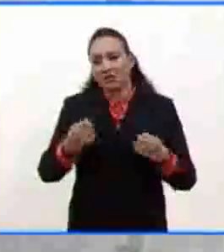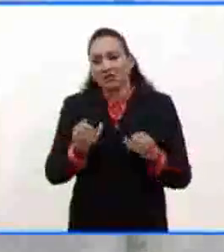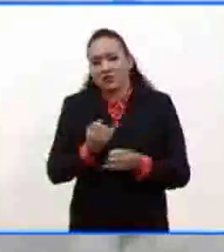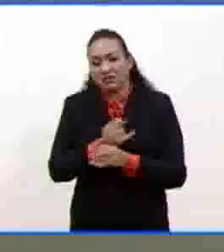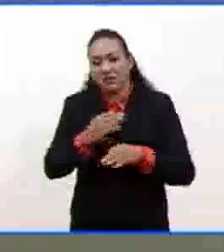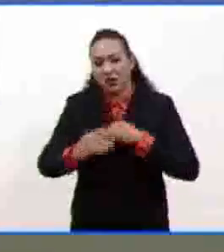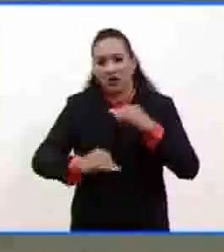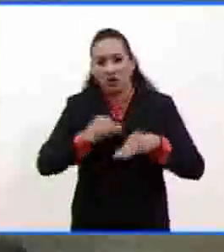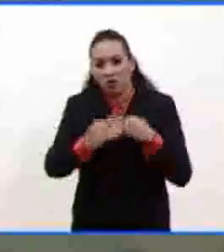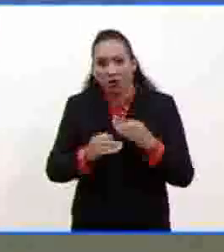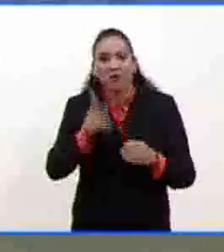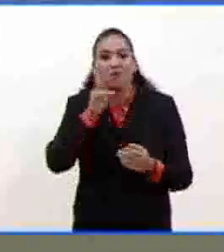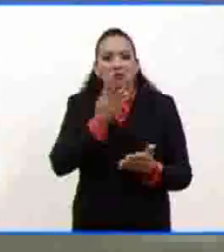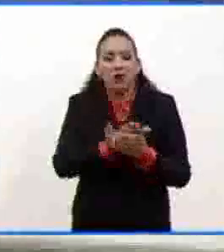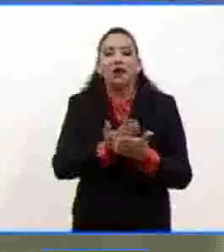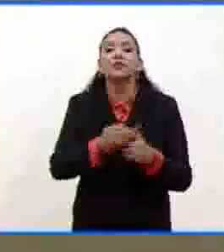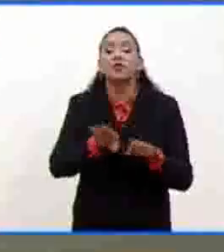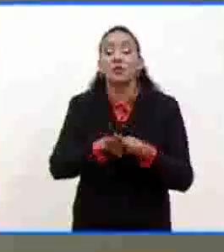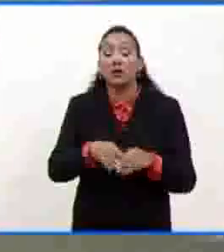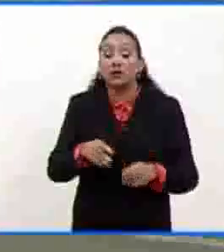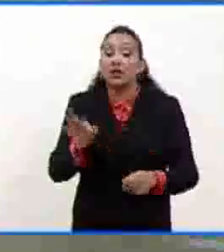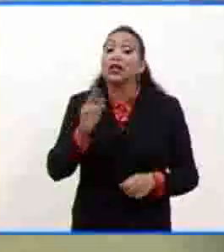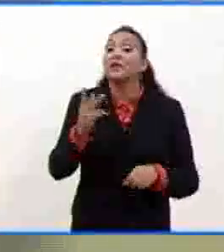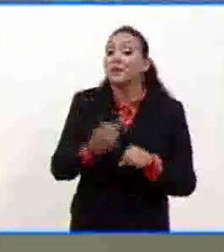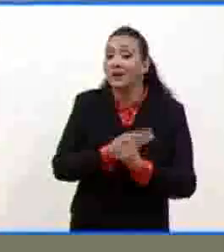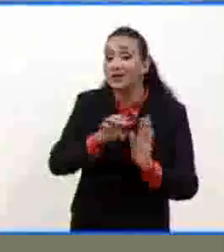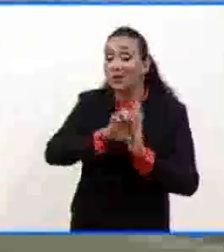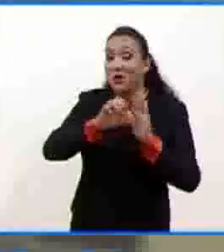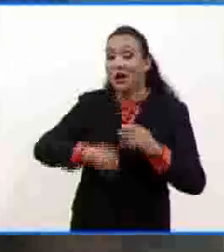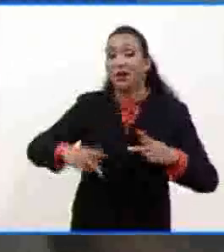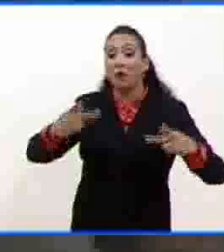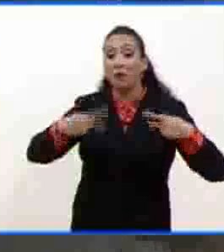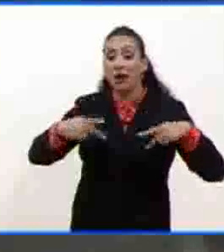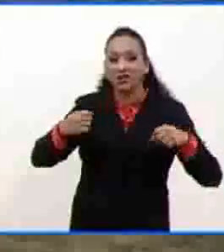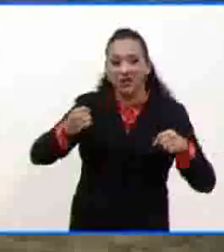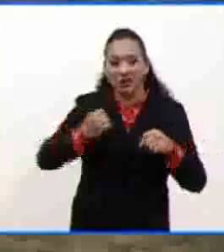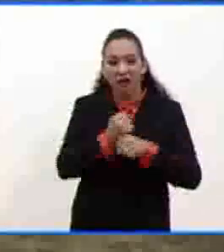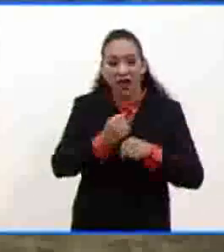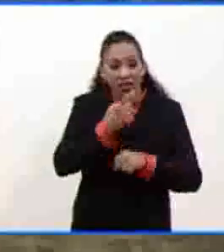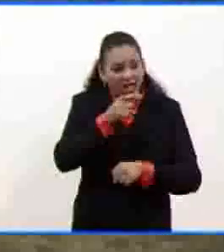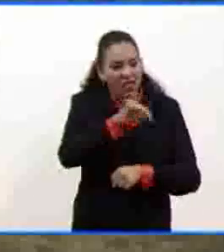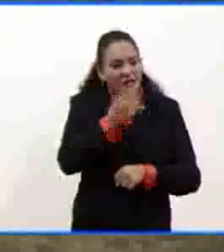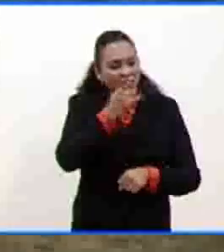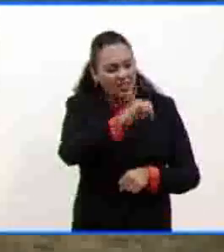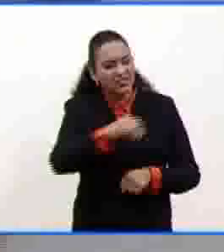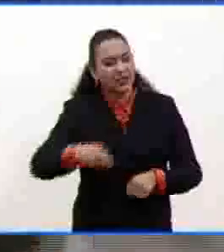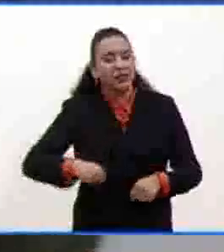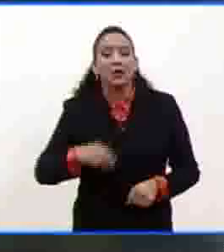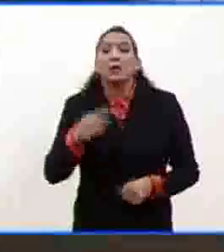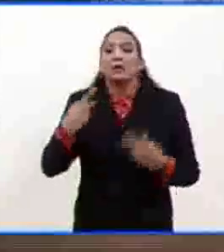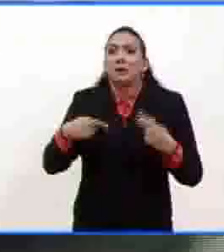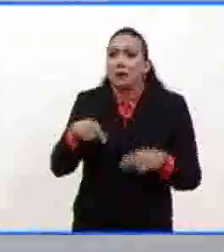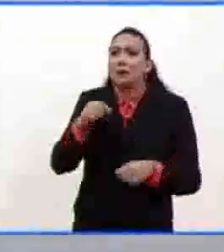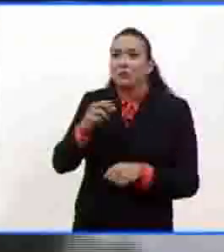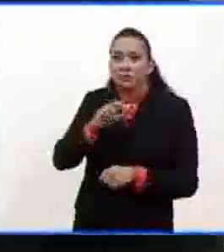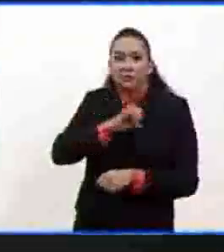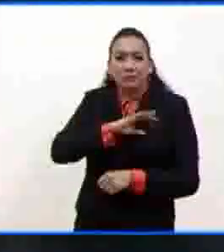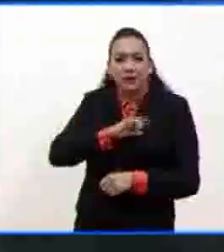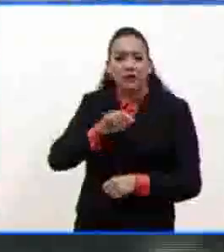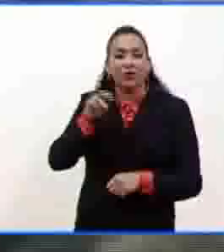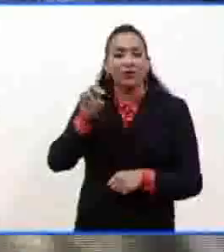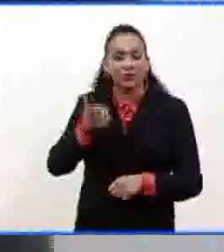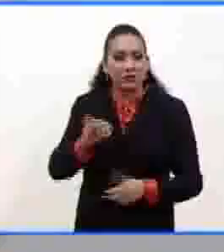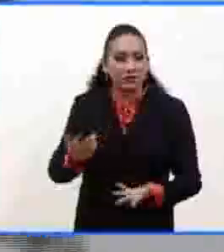incriminatoria. Asimismo, deberá reponer el procedimiento para que sea subsanada la omisión y la situación jurídica del